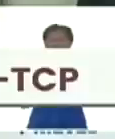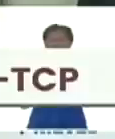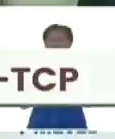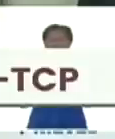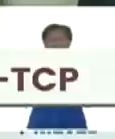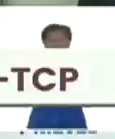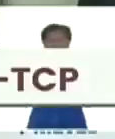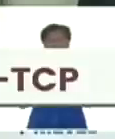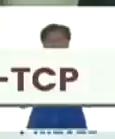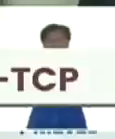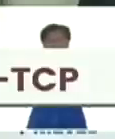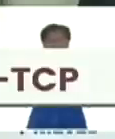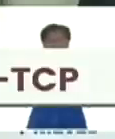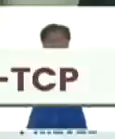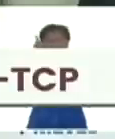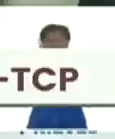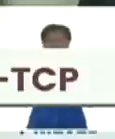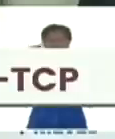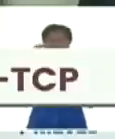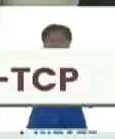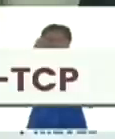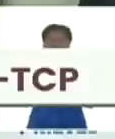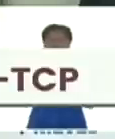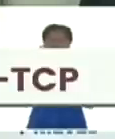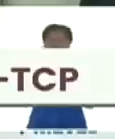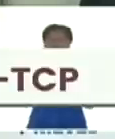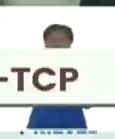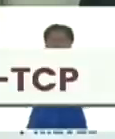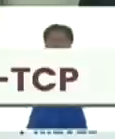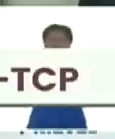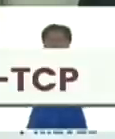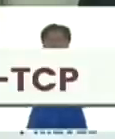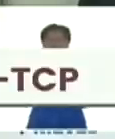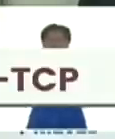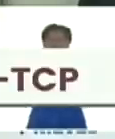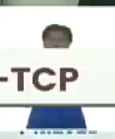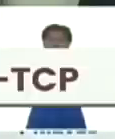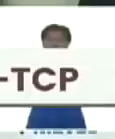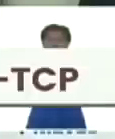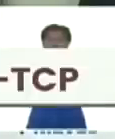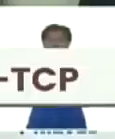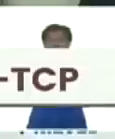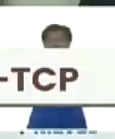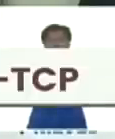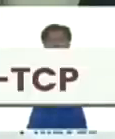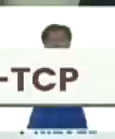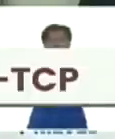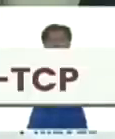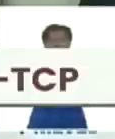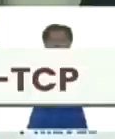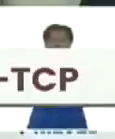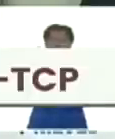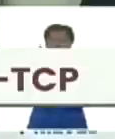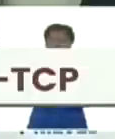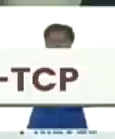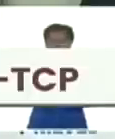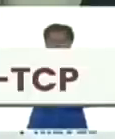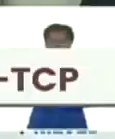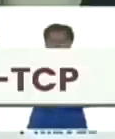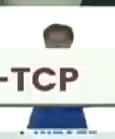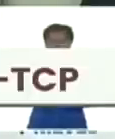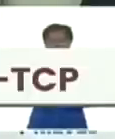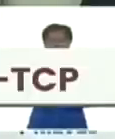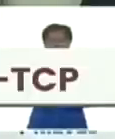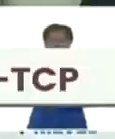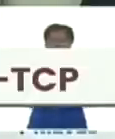TCP ha brindado un vehículo sólido para que nosotros realicemos nuestro programa de transformación